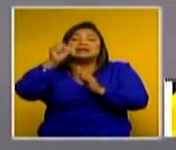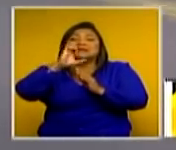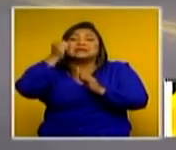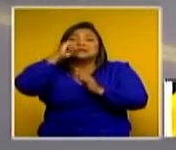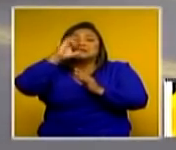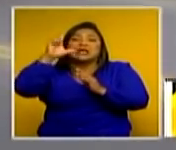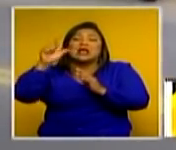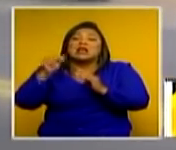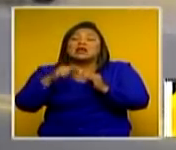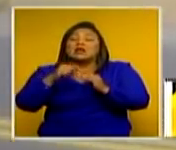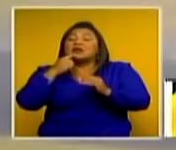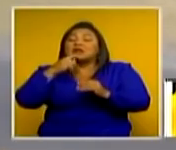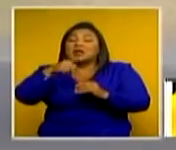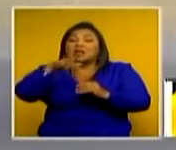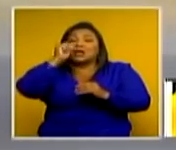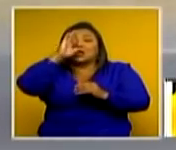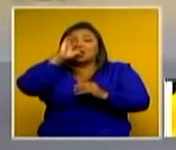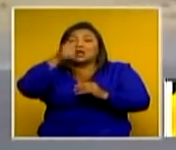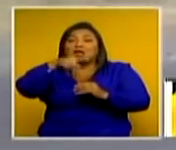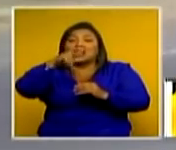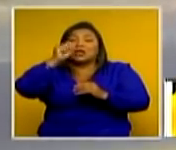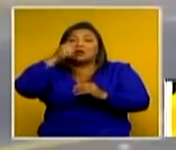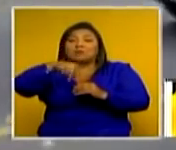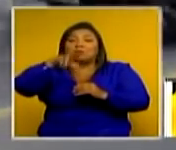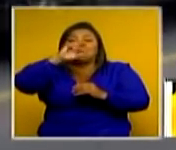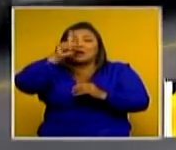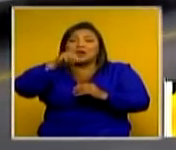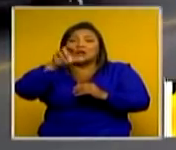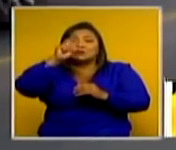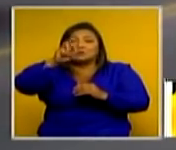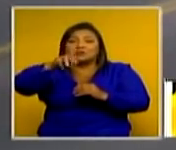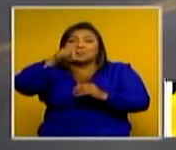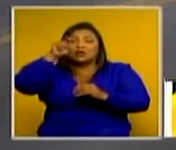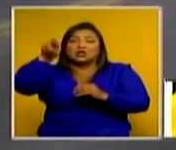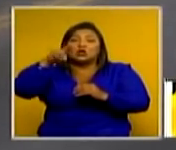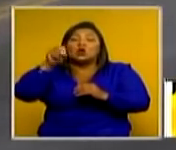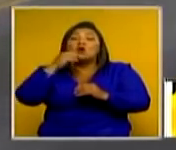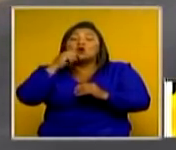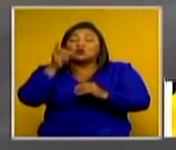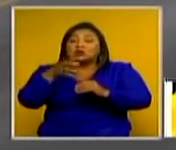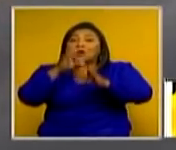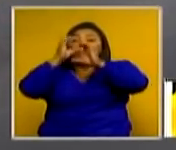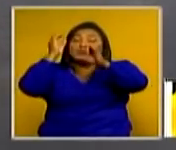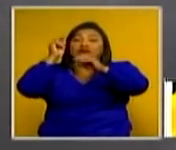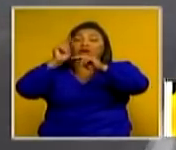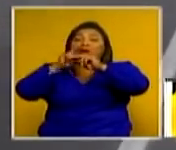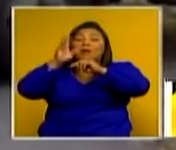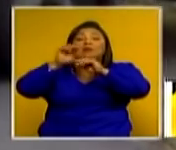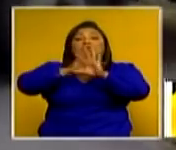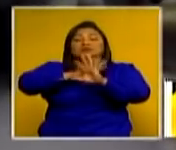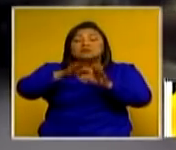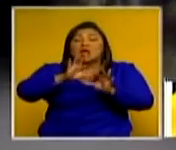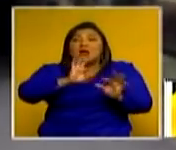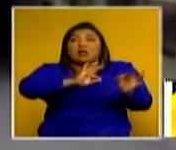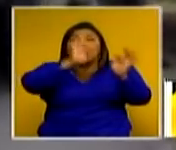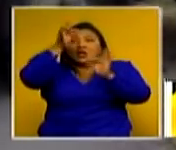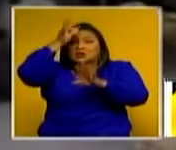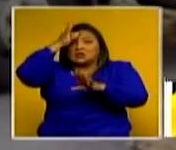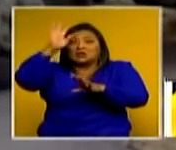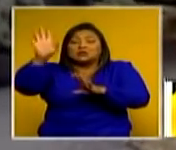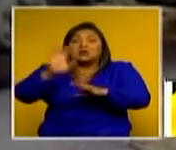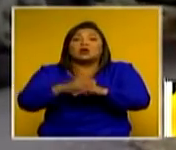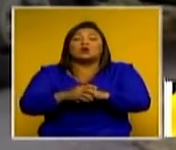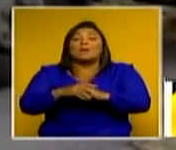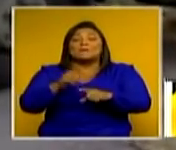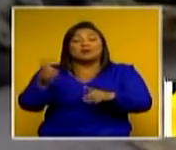y que qué paz niño de 22 ambas serán pasajeras del bus y fueron trasladadas hasta una casa de salud mientras que los vehículos